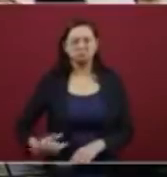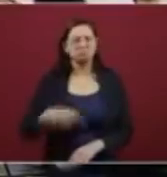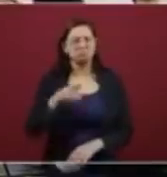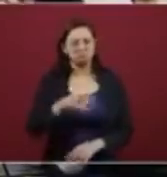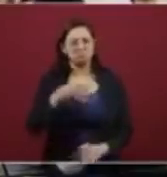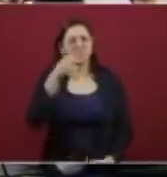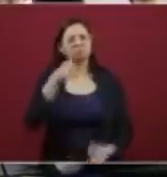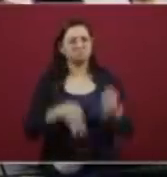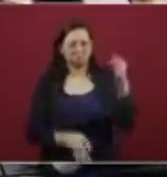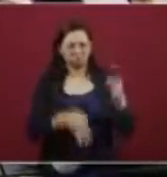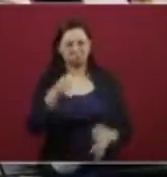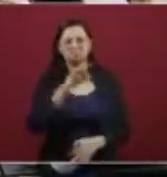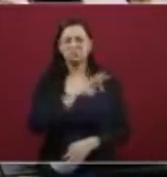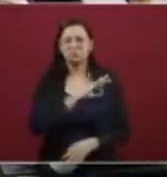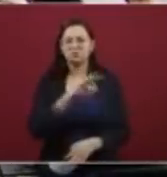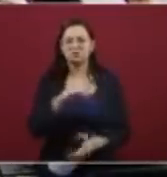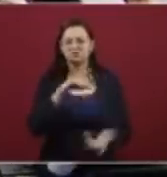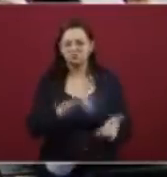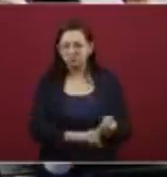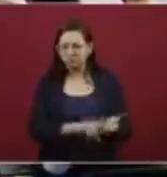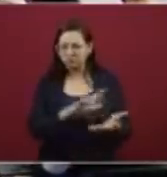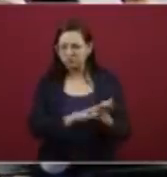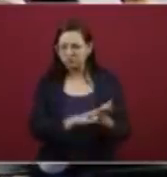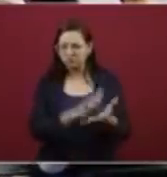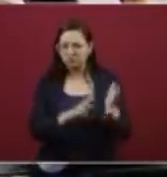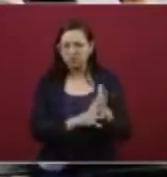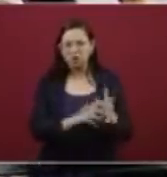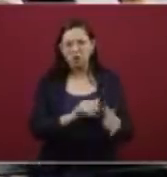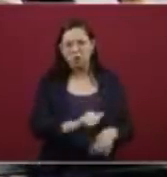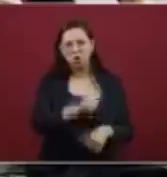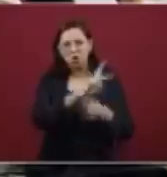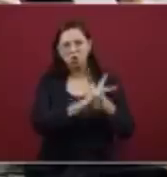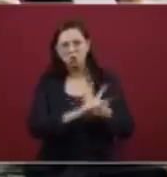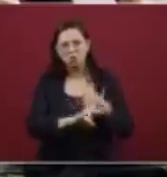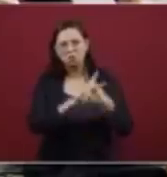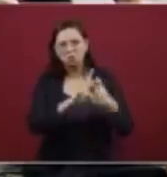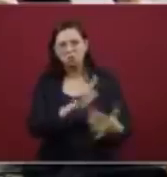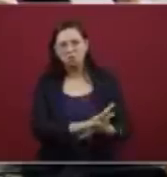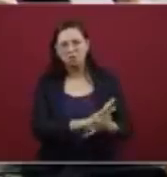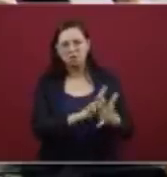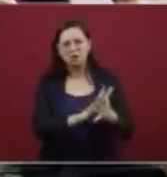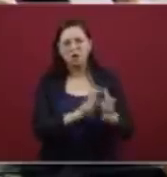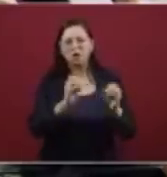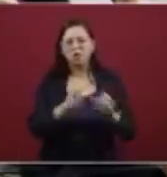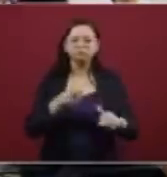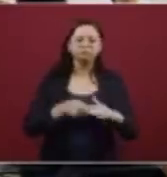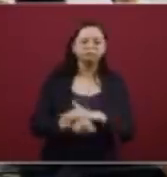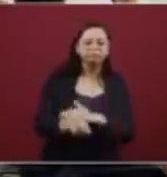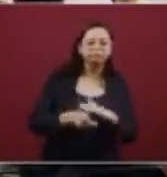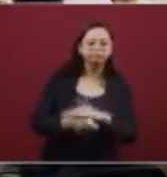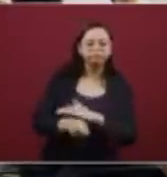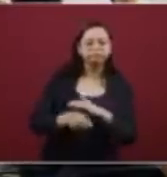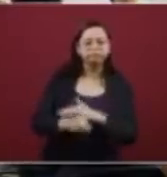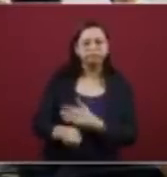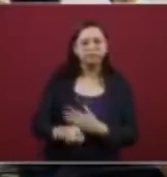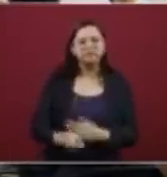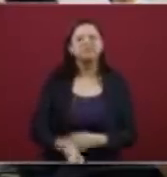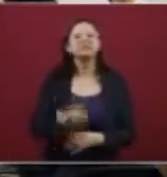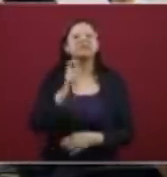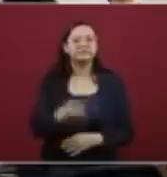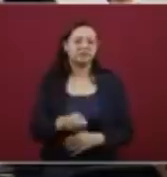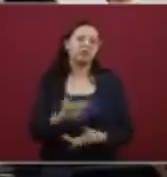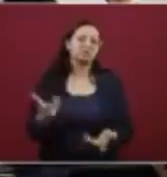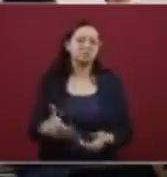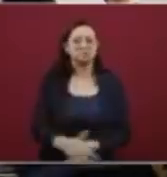por cohecho o soborno, que es el equivalente a la